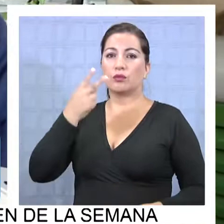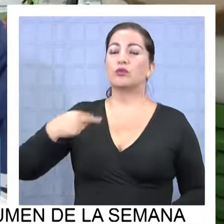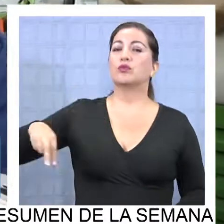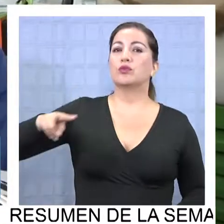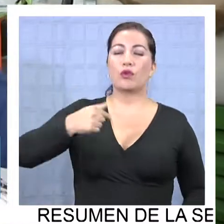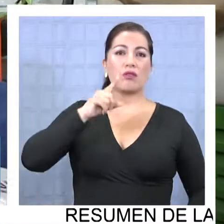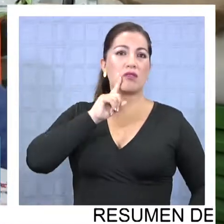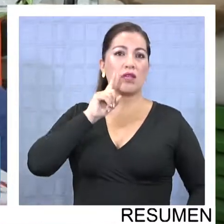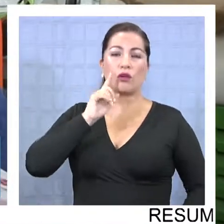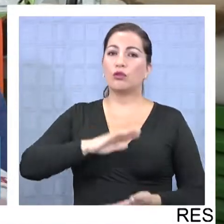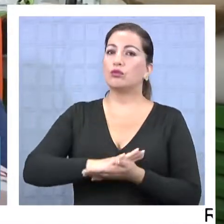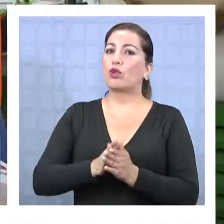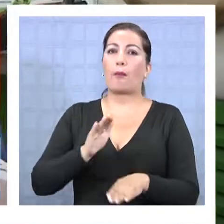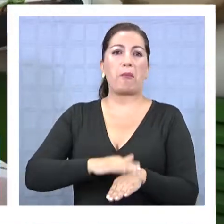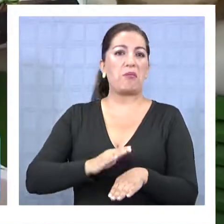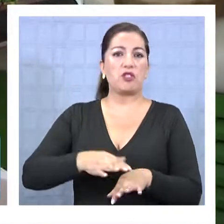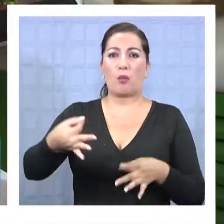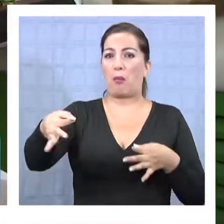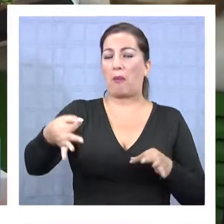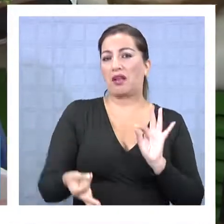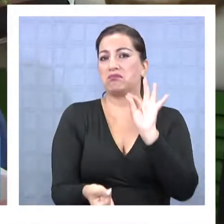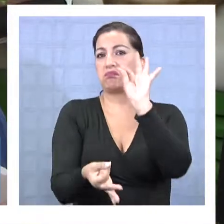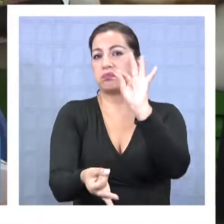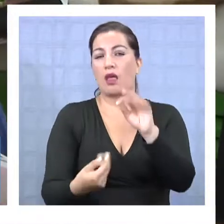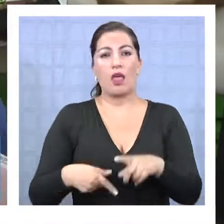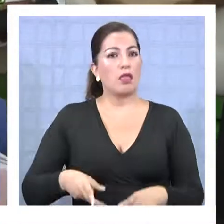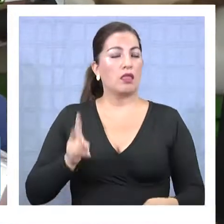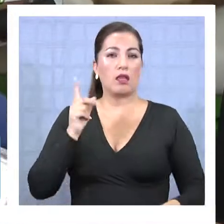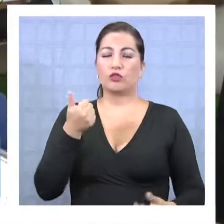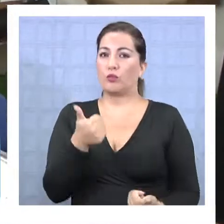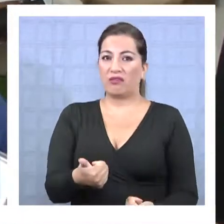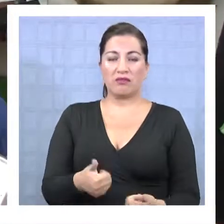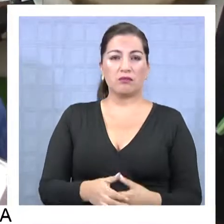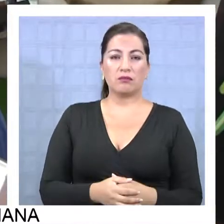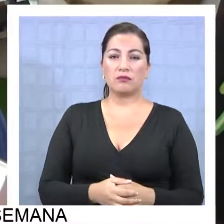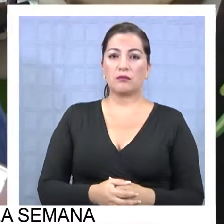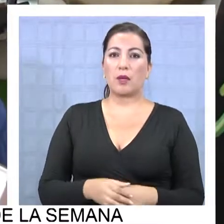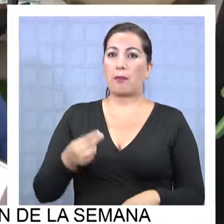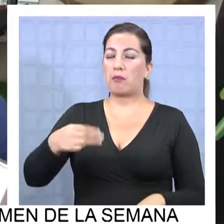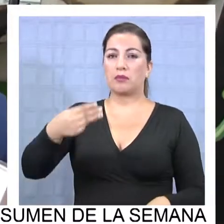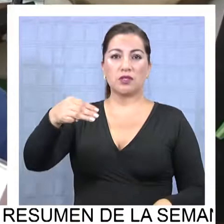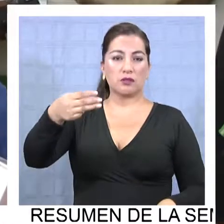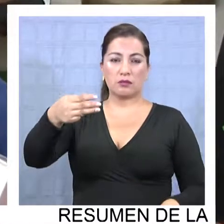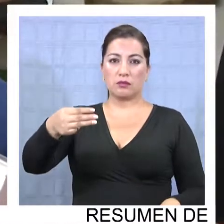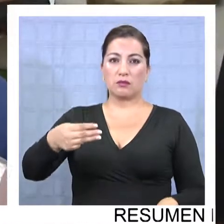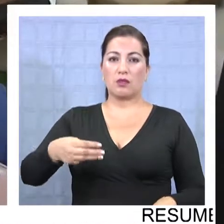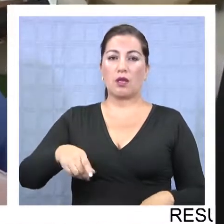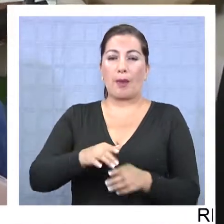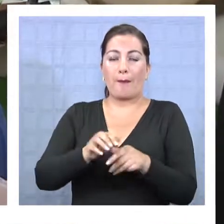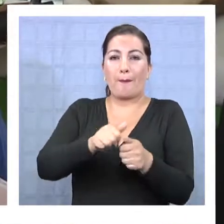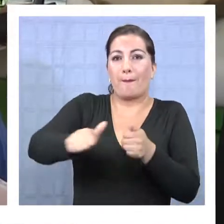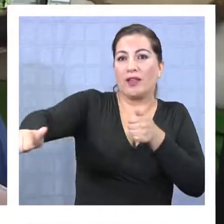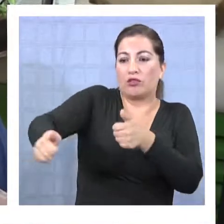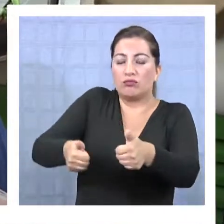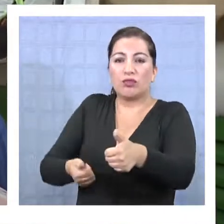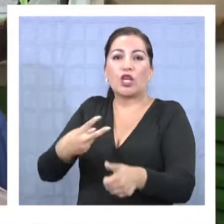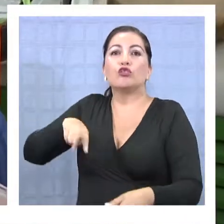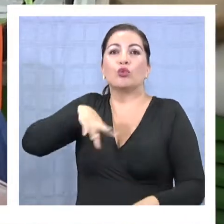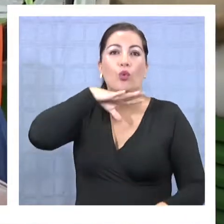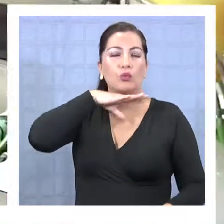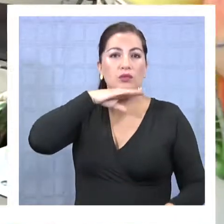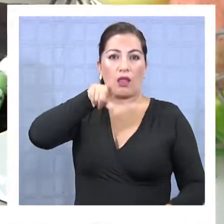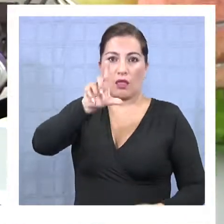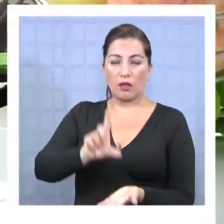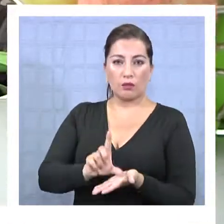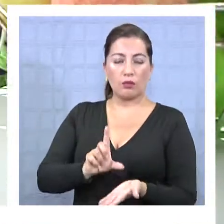nosotros tenemos aquí todos nuestros permisos al día, tenemos permisos, digamos, municipales, eso concierne, digamos, en los metros cuadrados que se ocupa en